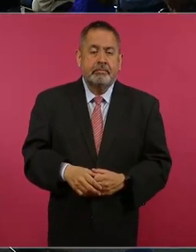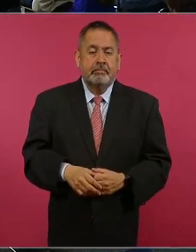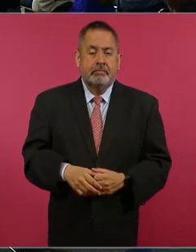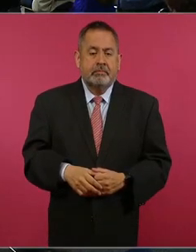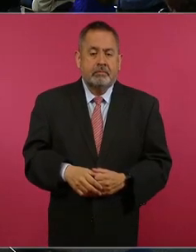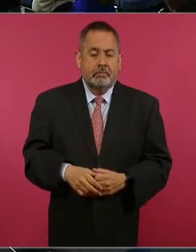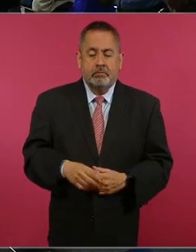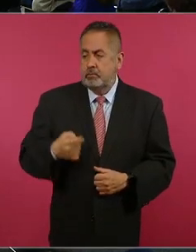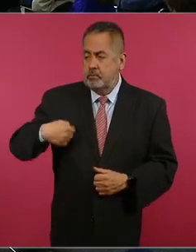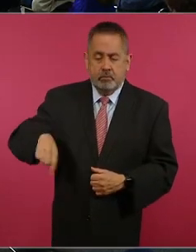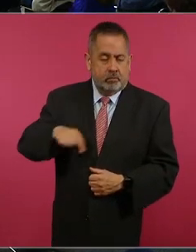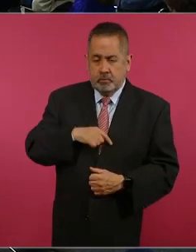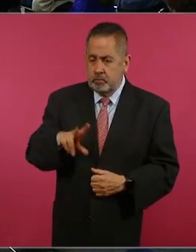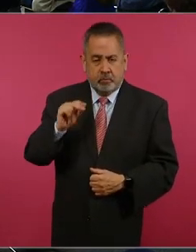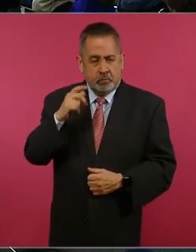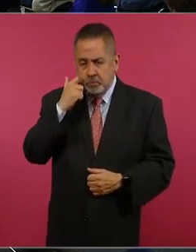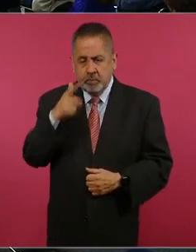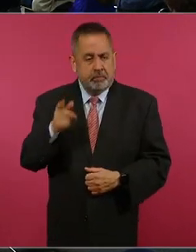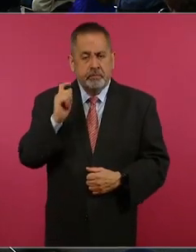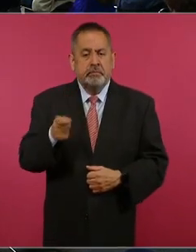no queremos